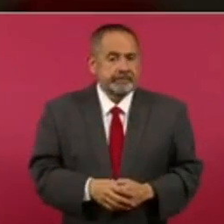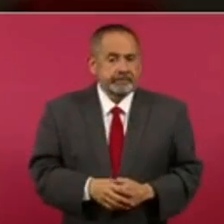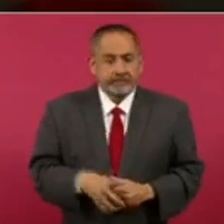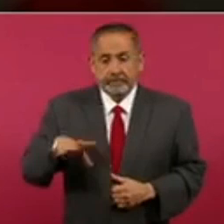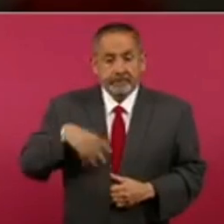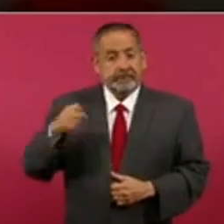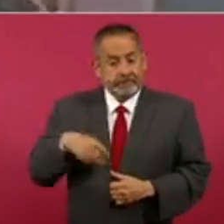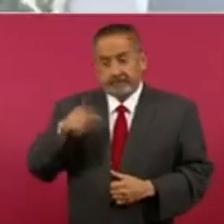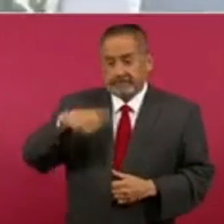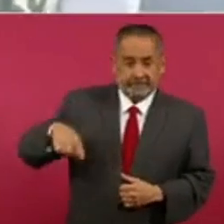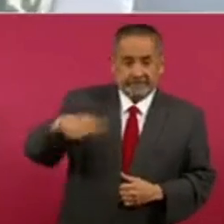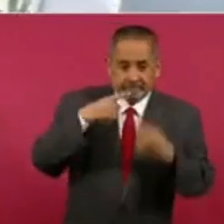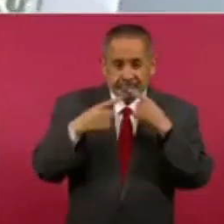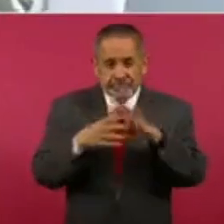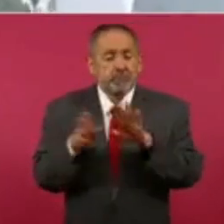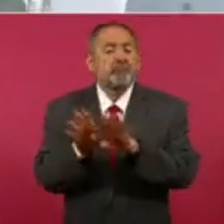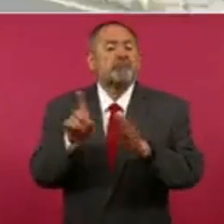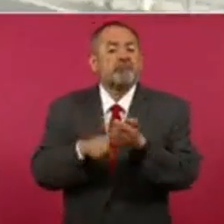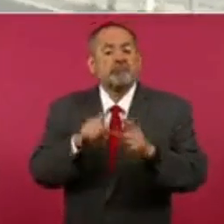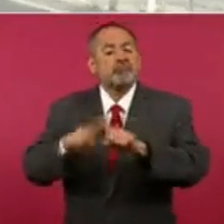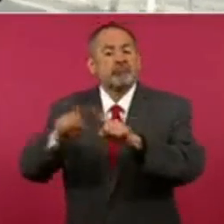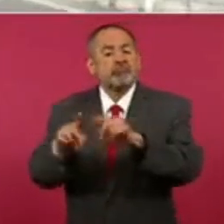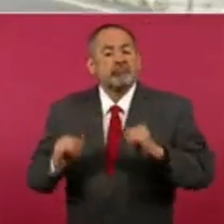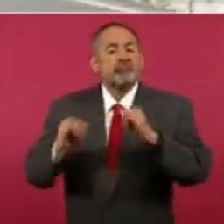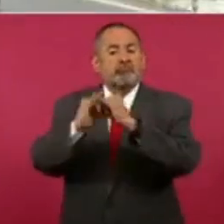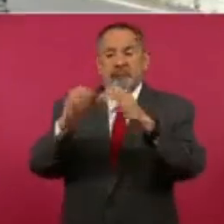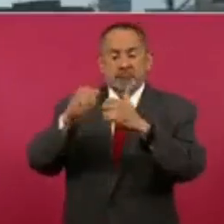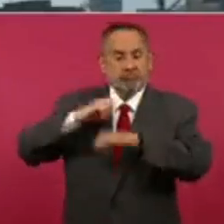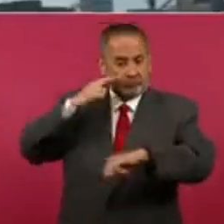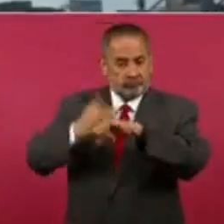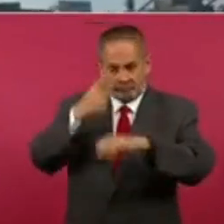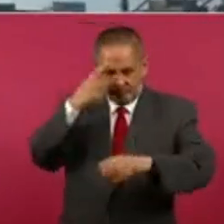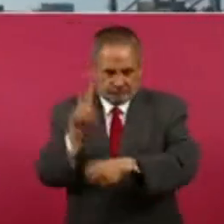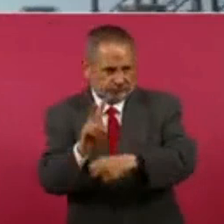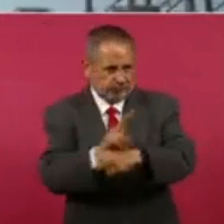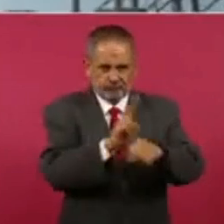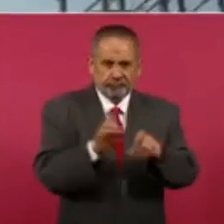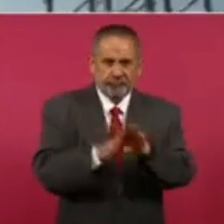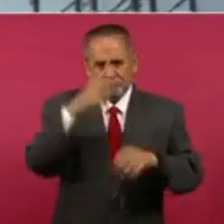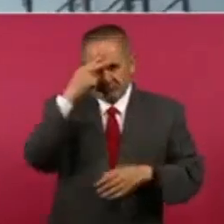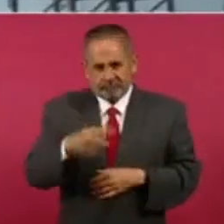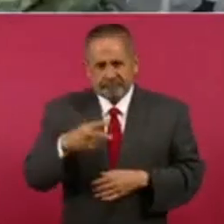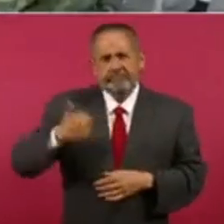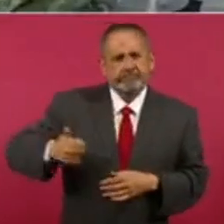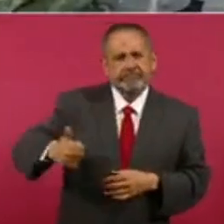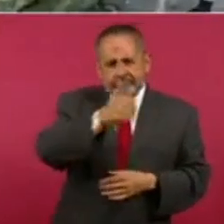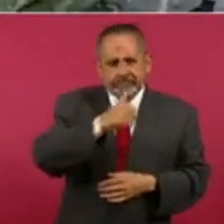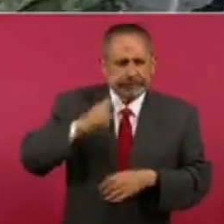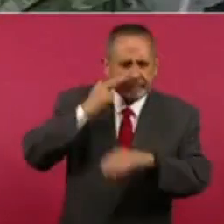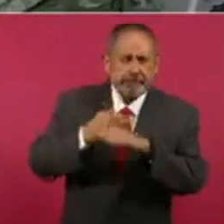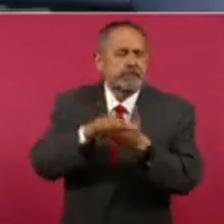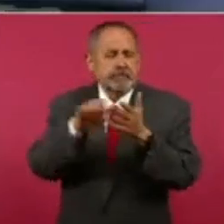trasiego de drogas y armas es compartido por las diferentes instituciones encargadas de la seguridad pública en México, cada una en su ámbito de competencia.